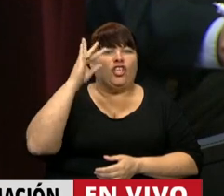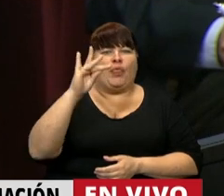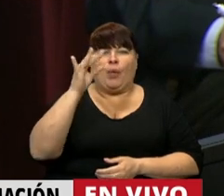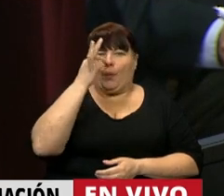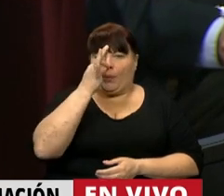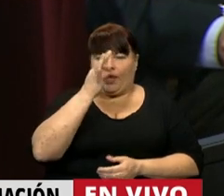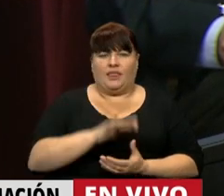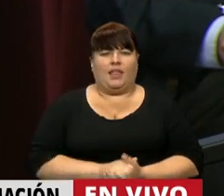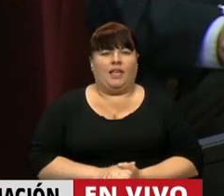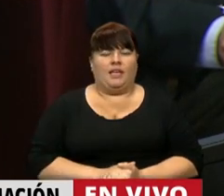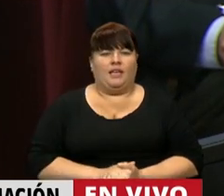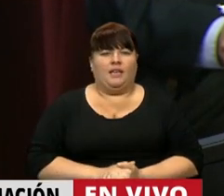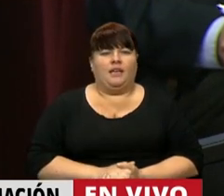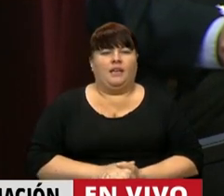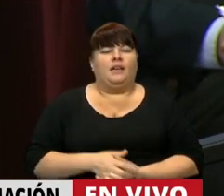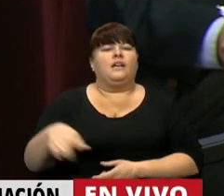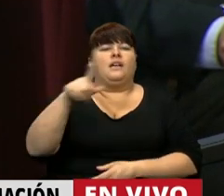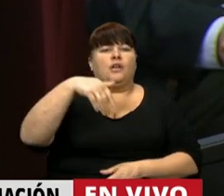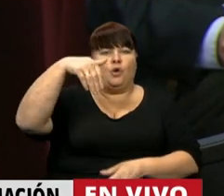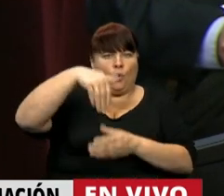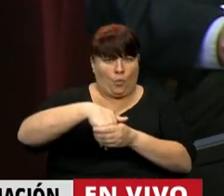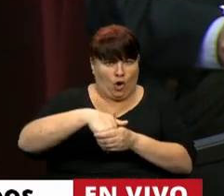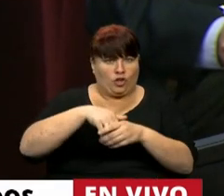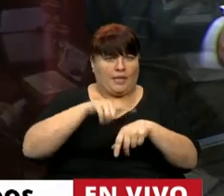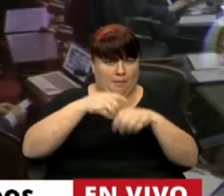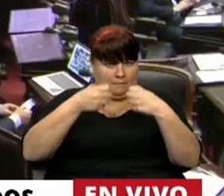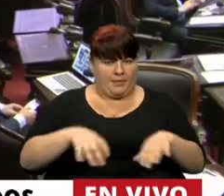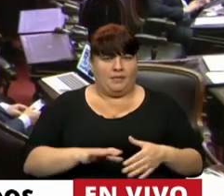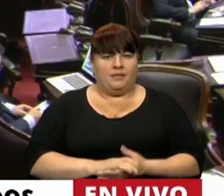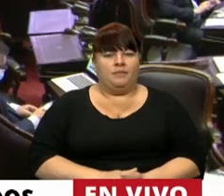2518-D20, sírvanse marcar su voto, tiempo.